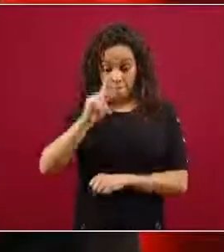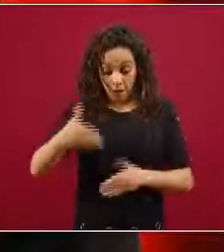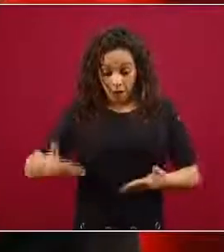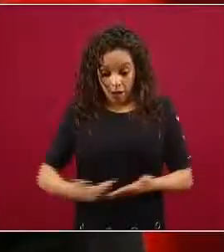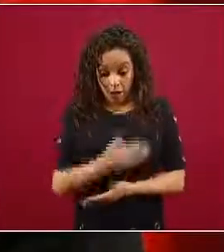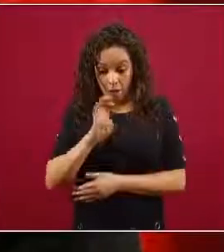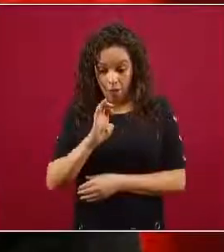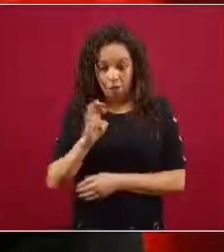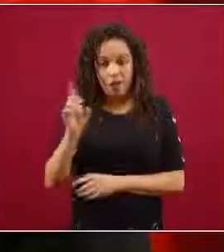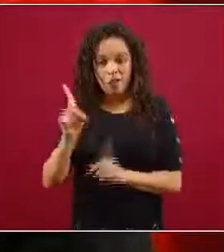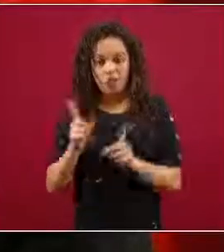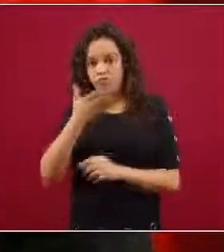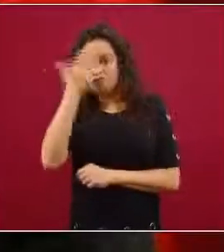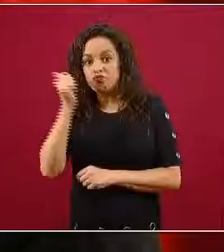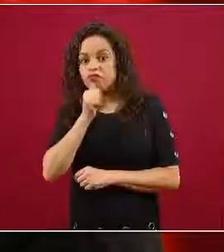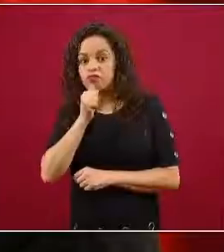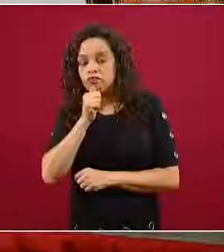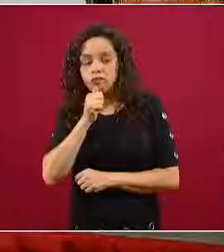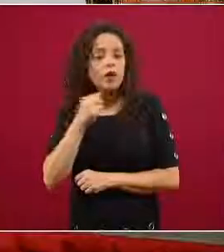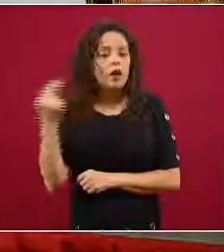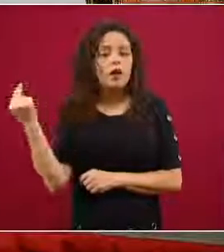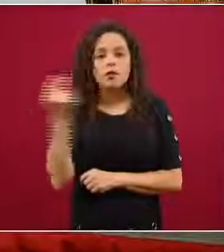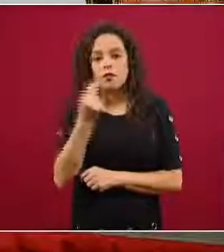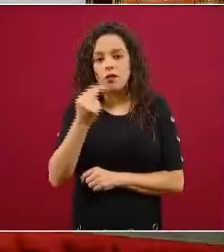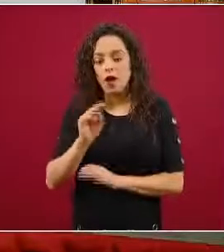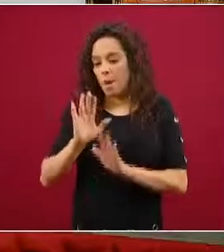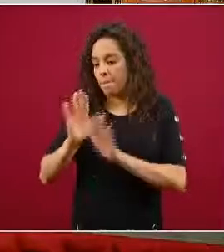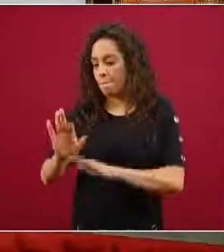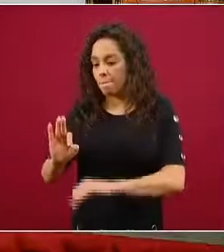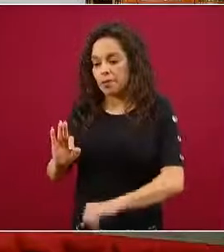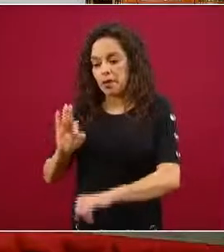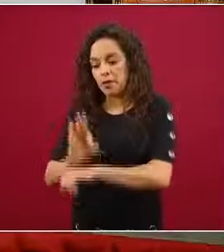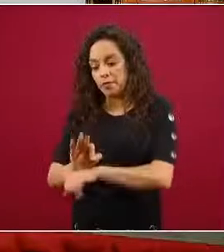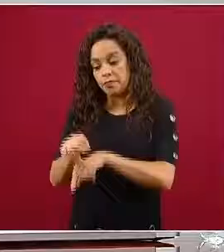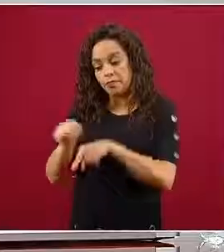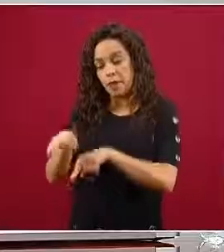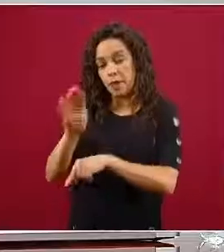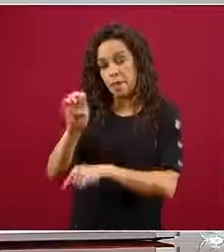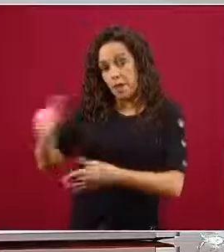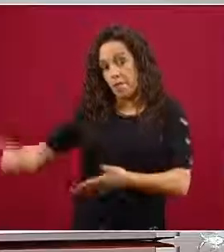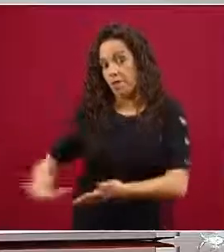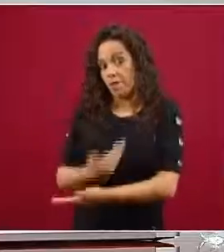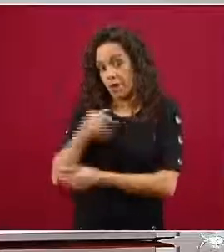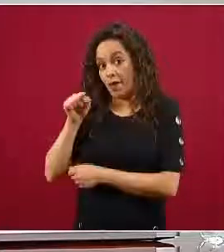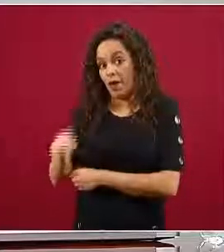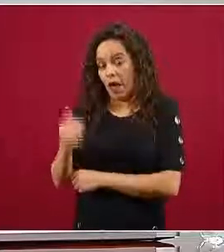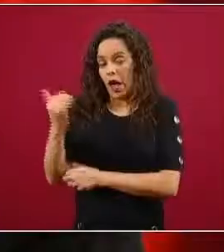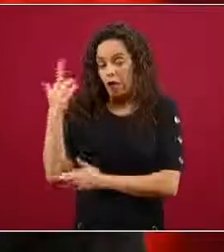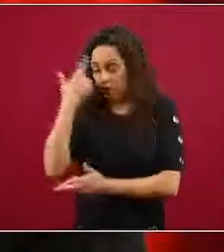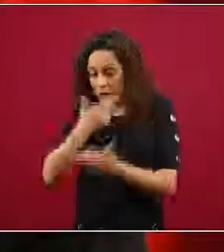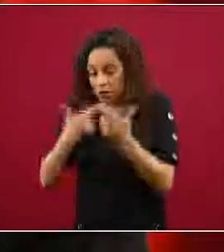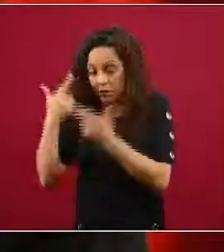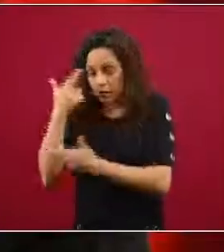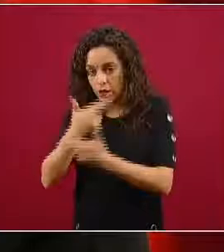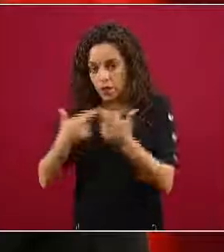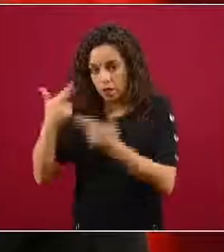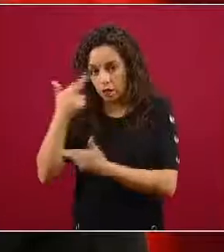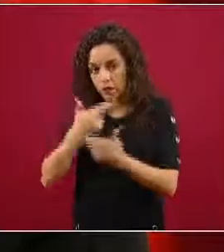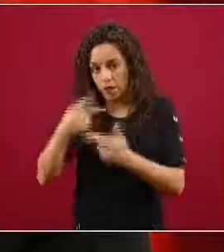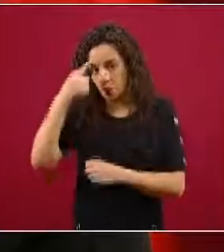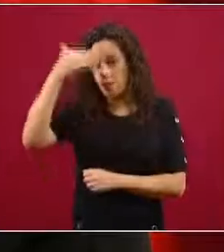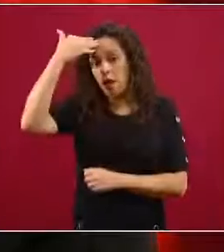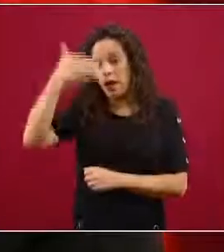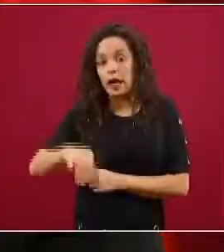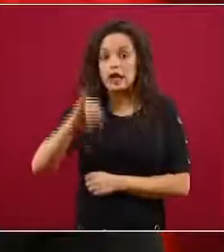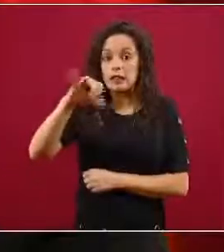lo sabemos, pues se realizan todas las medidas para proteger a la persona recién nacida, pero para también determinar si tiene